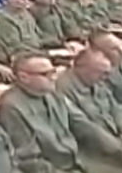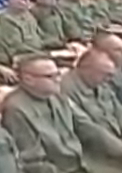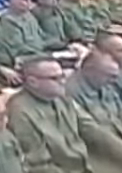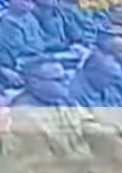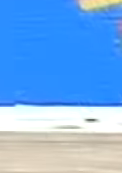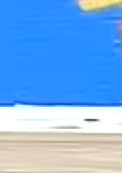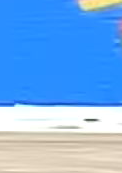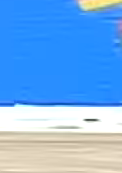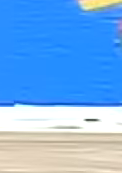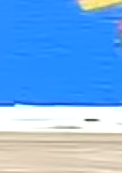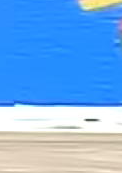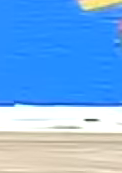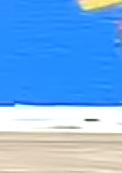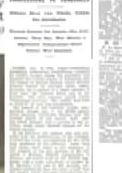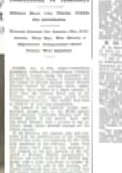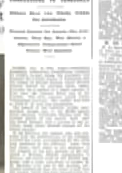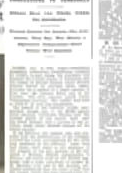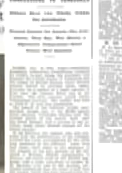arbitral.